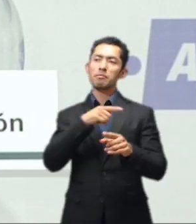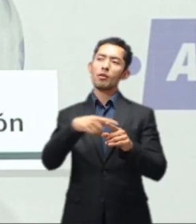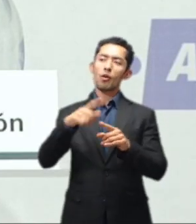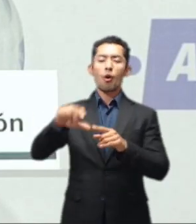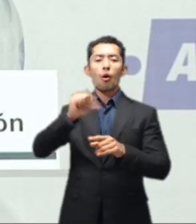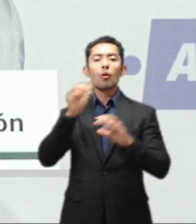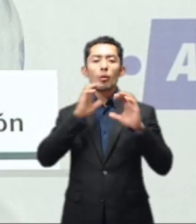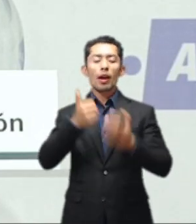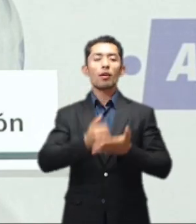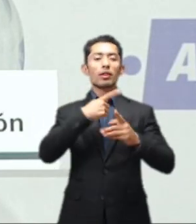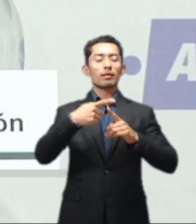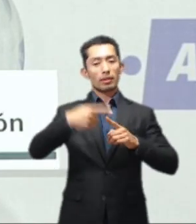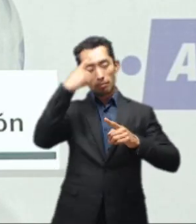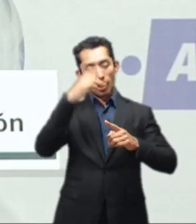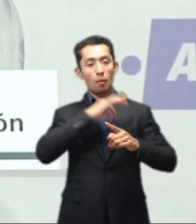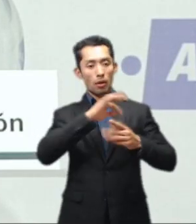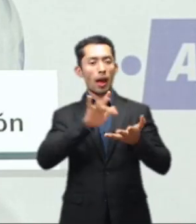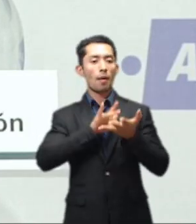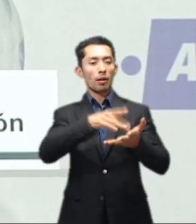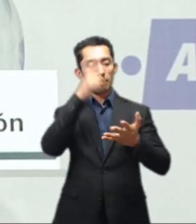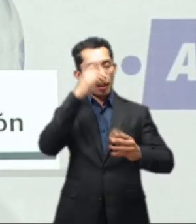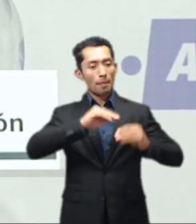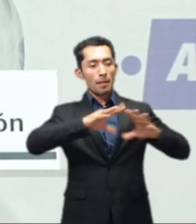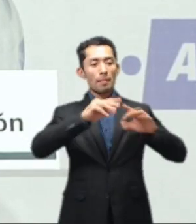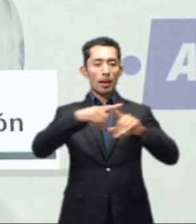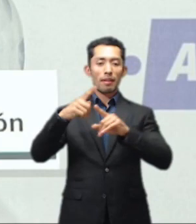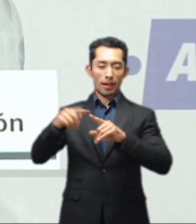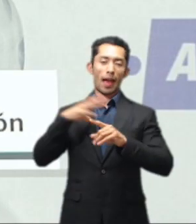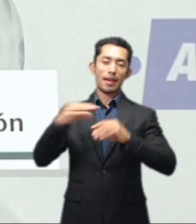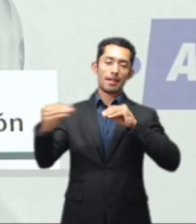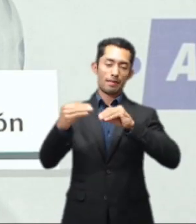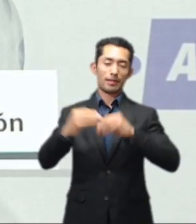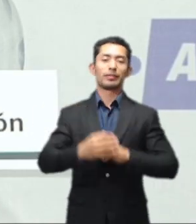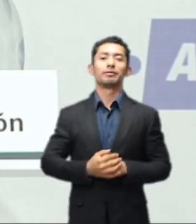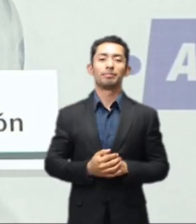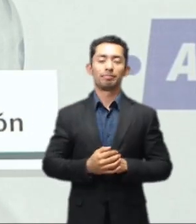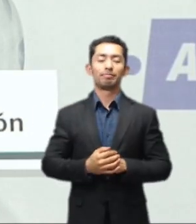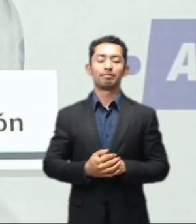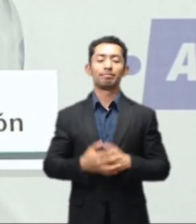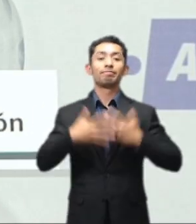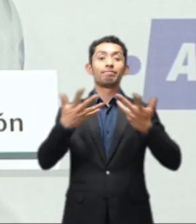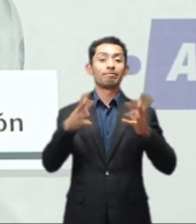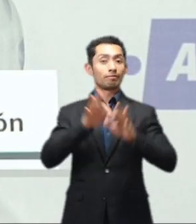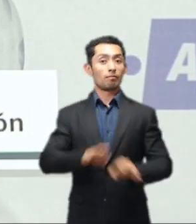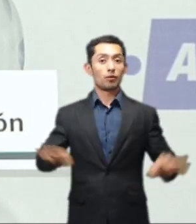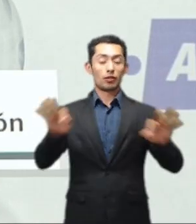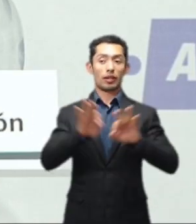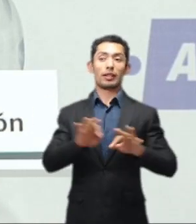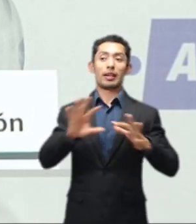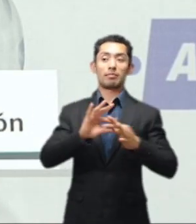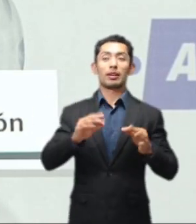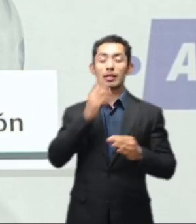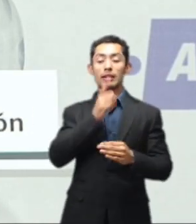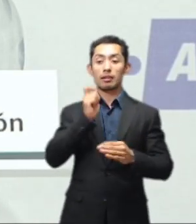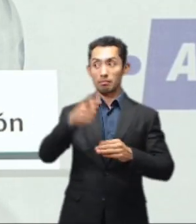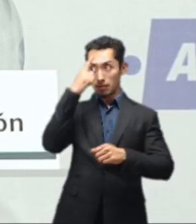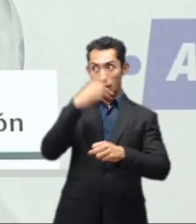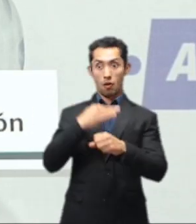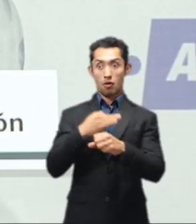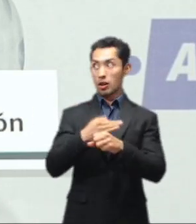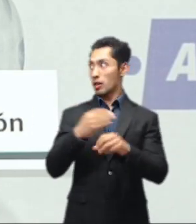diversos medios de comunicación que se han sumado a la difusión de estos encuentros democráticos es importante mencionar que para el